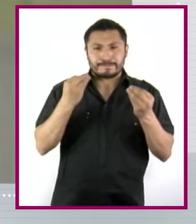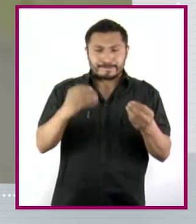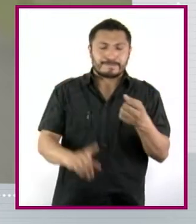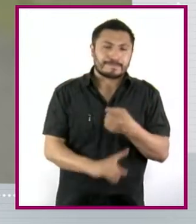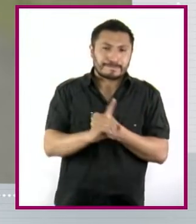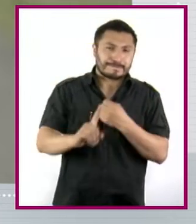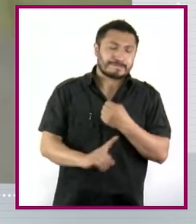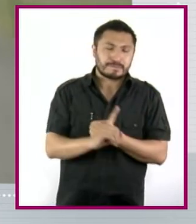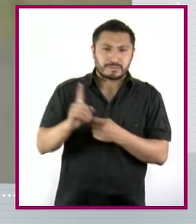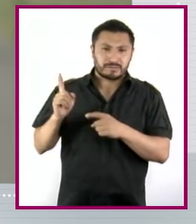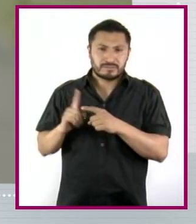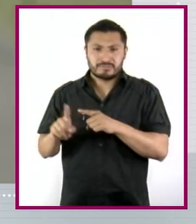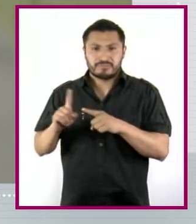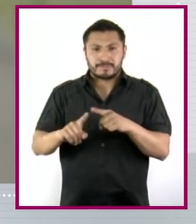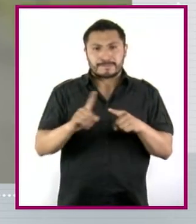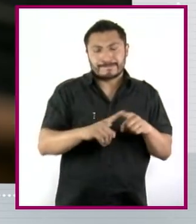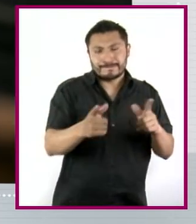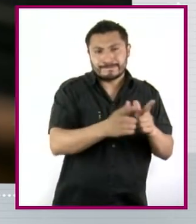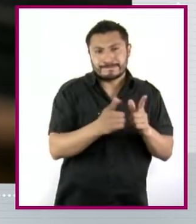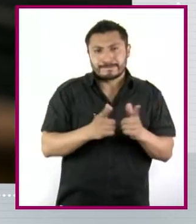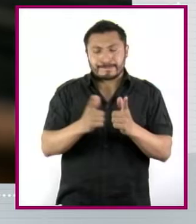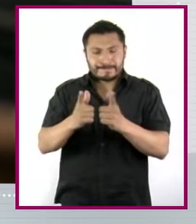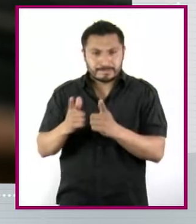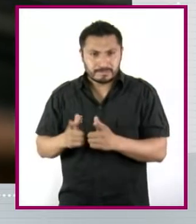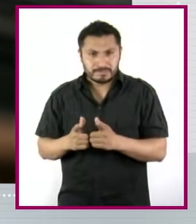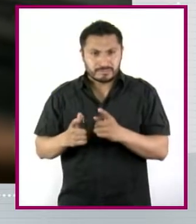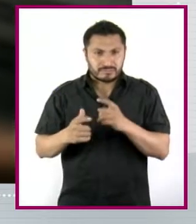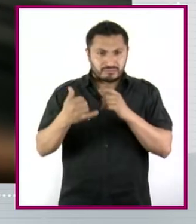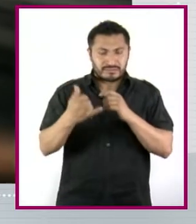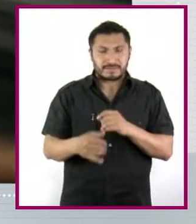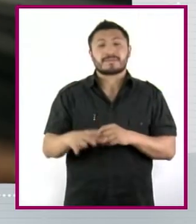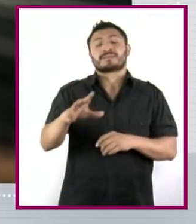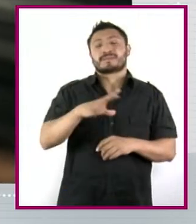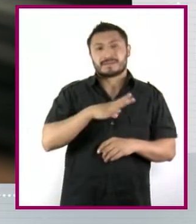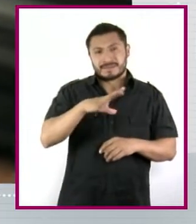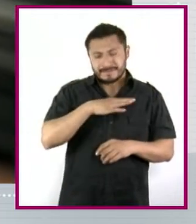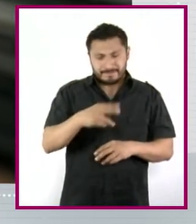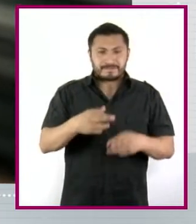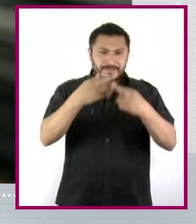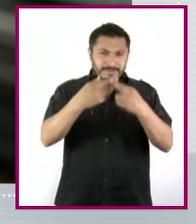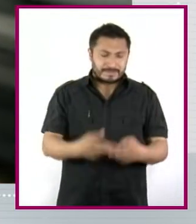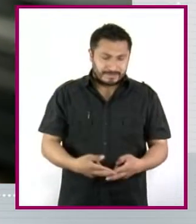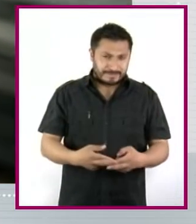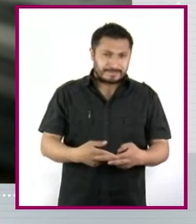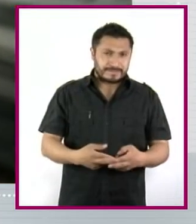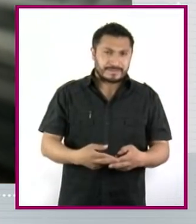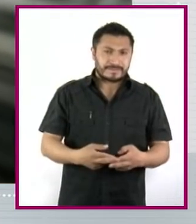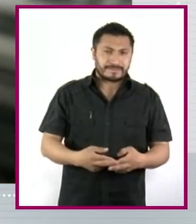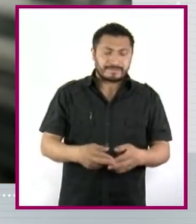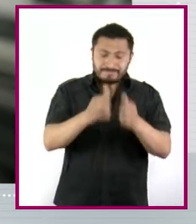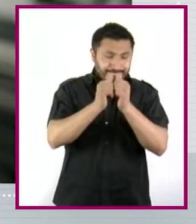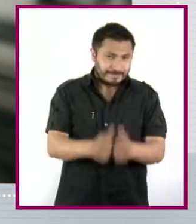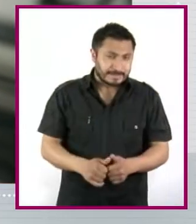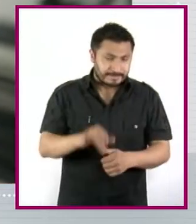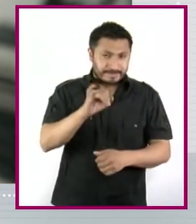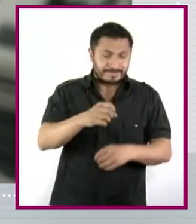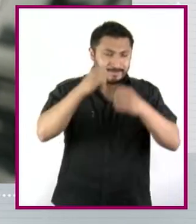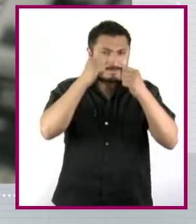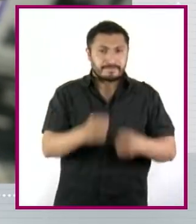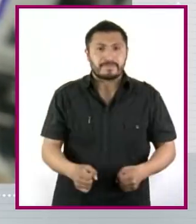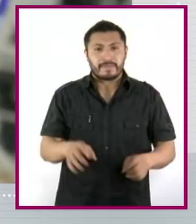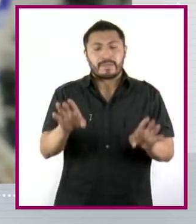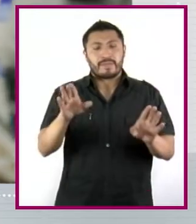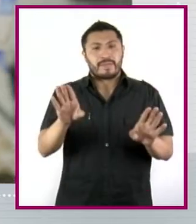conflictos entre distintos grupos, y sí hay permanentemente, por supuesto, no lo dudo, la intención